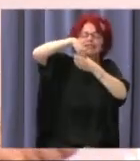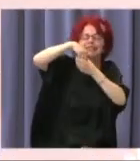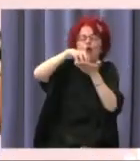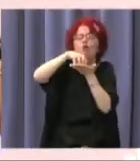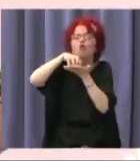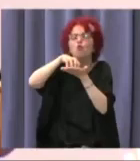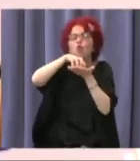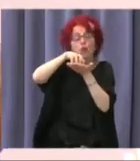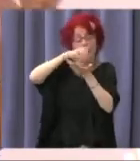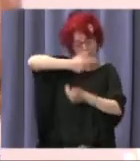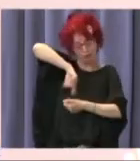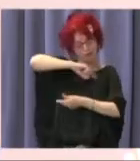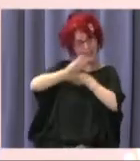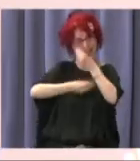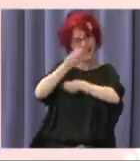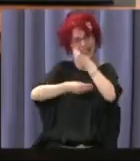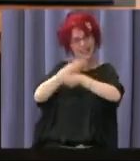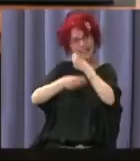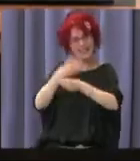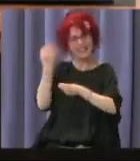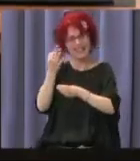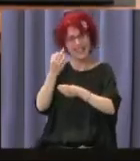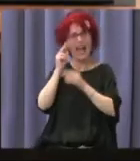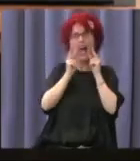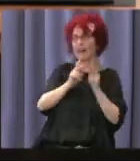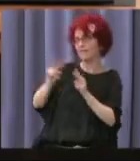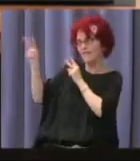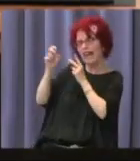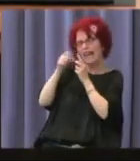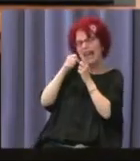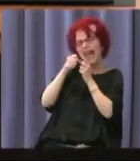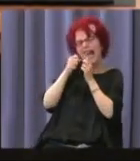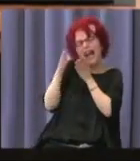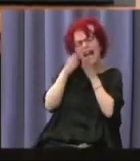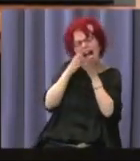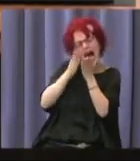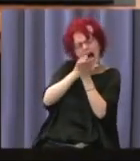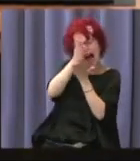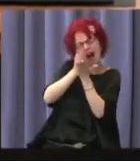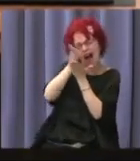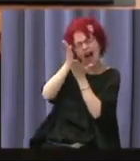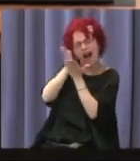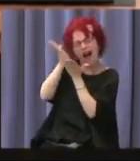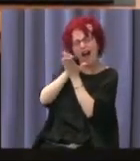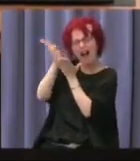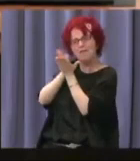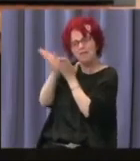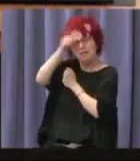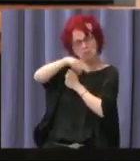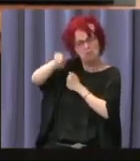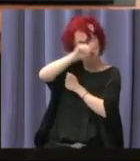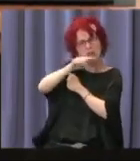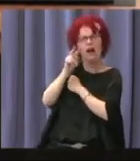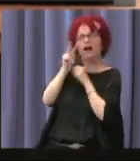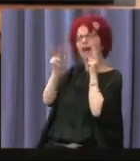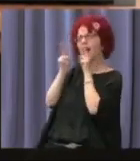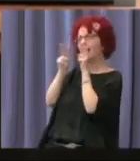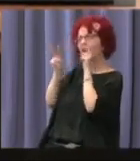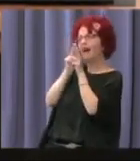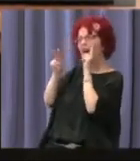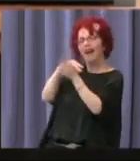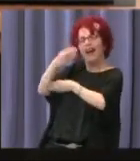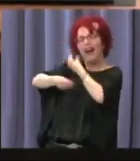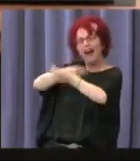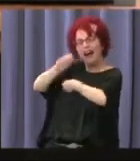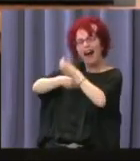solucionamos? Pues ahí en la guía hay un montón de alternativas que están muy bien porque eso además genera posibilidades. Eso